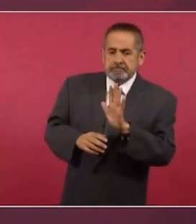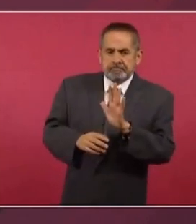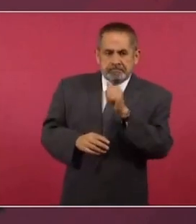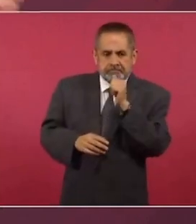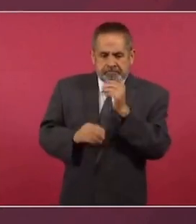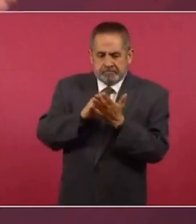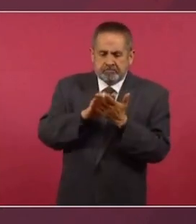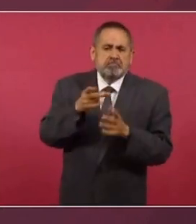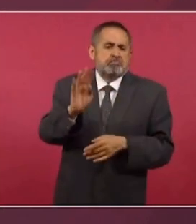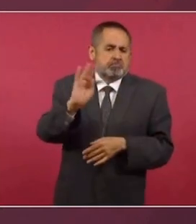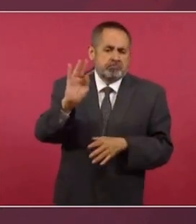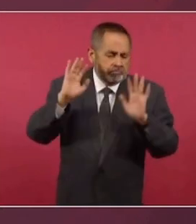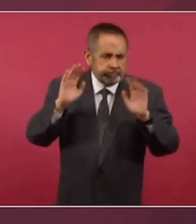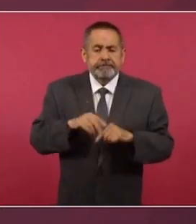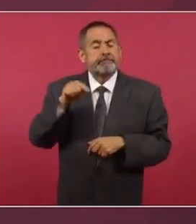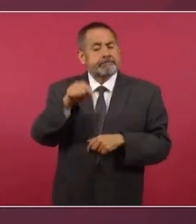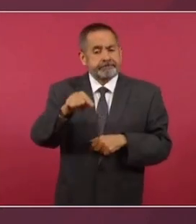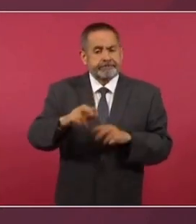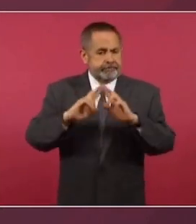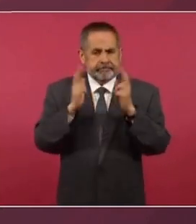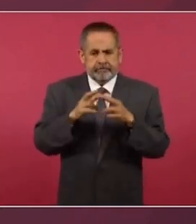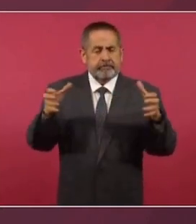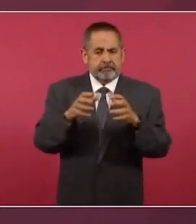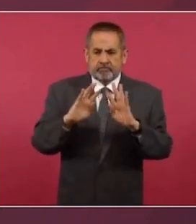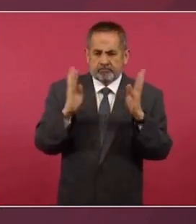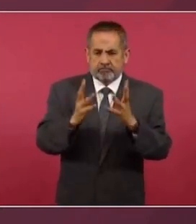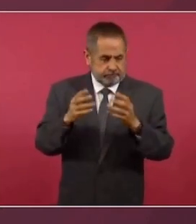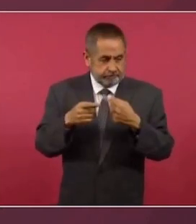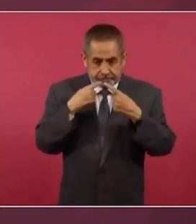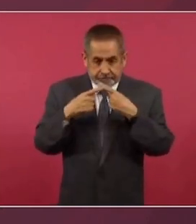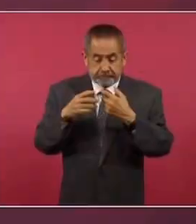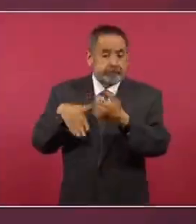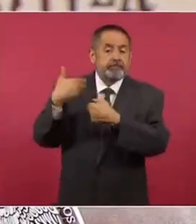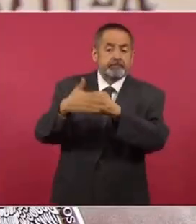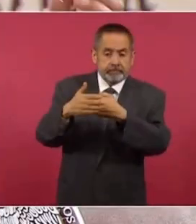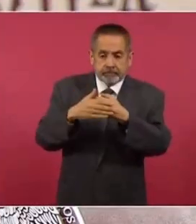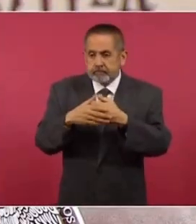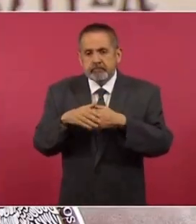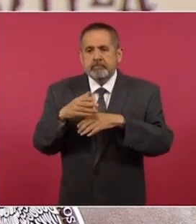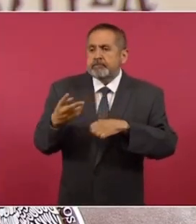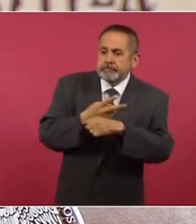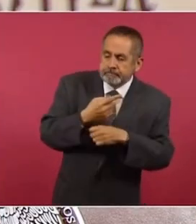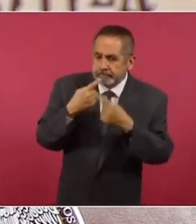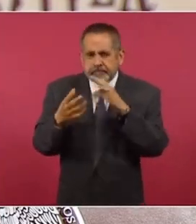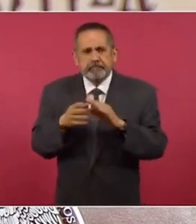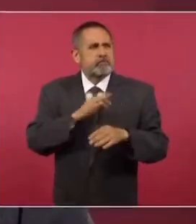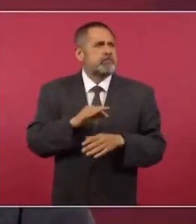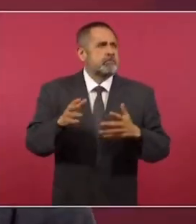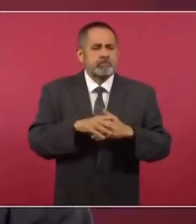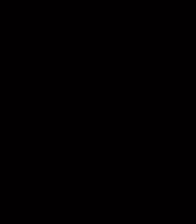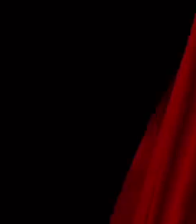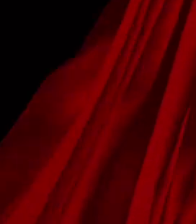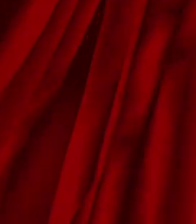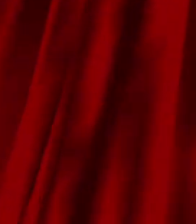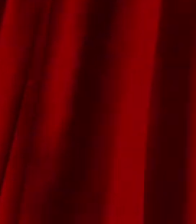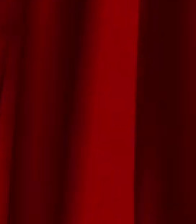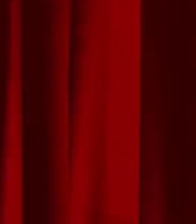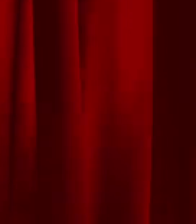darse. De todas maneras, esta reunión se complementará con otra que sobre el mismo tema ya será de evaluación. Será en aproximadamente 3 semanas.